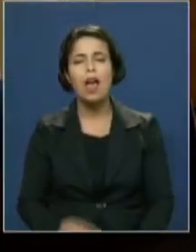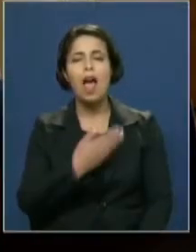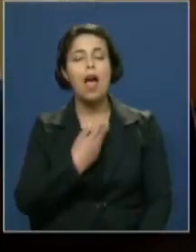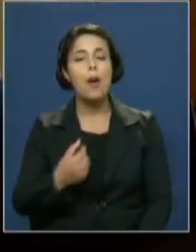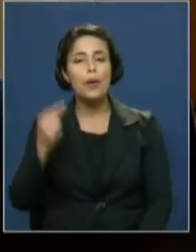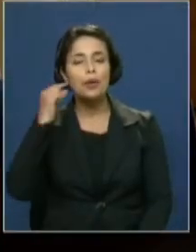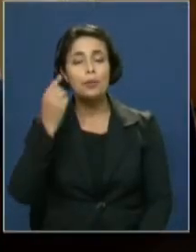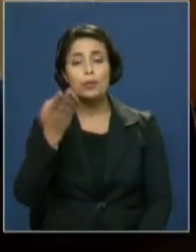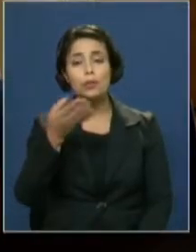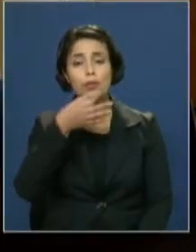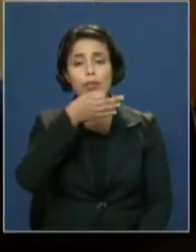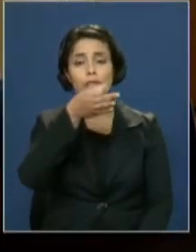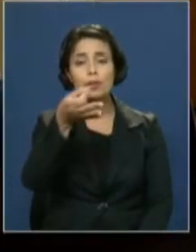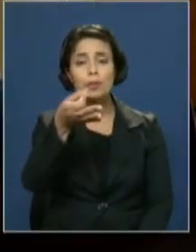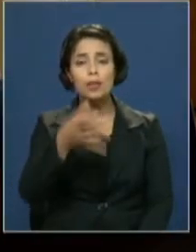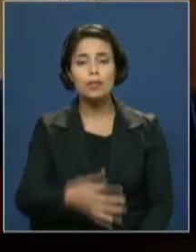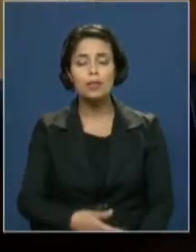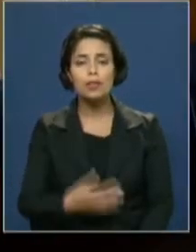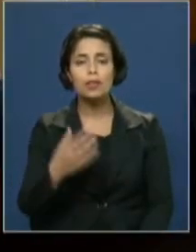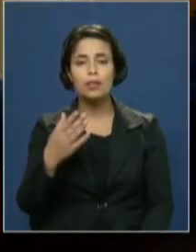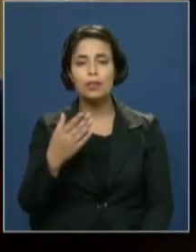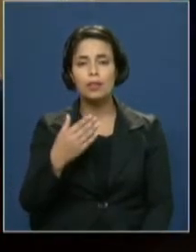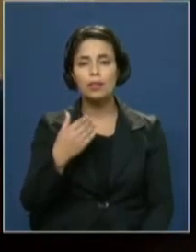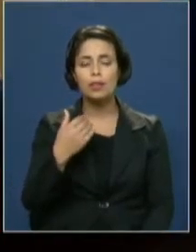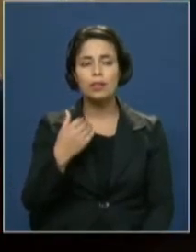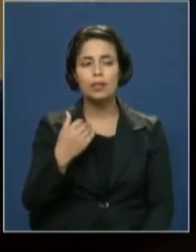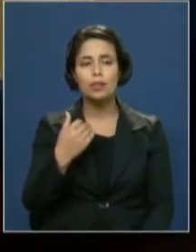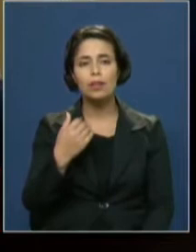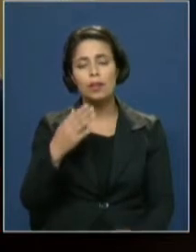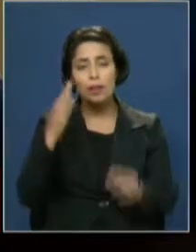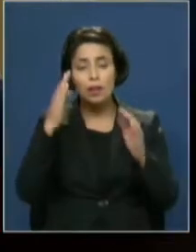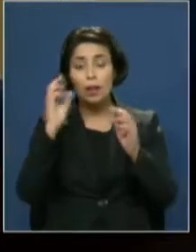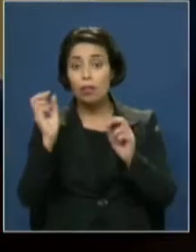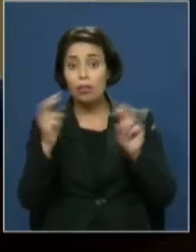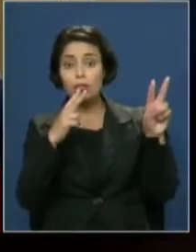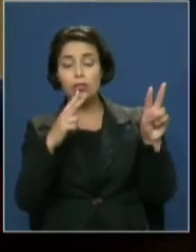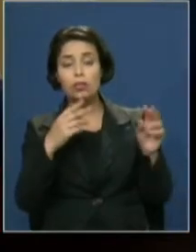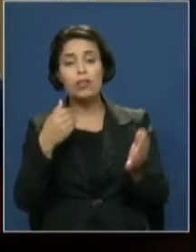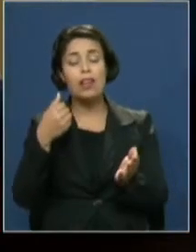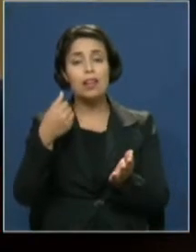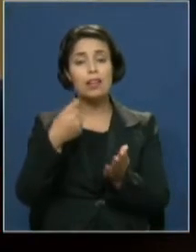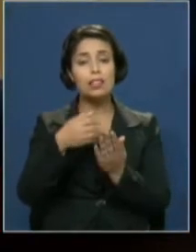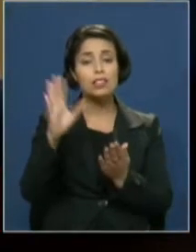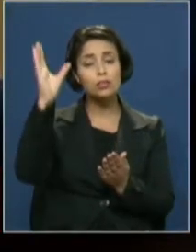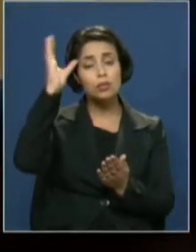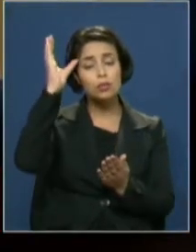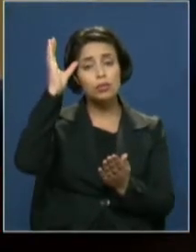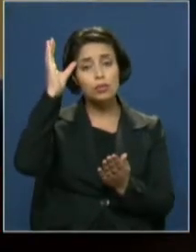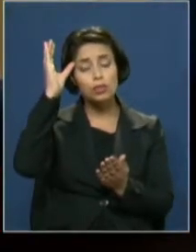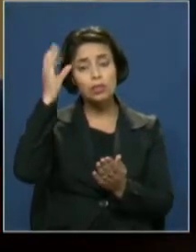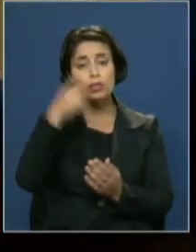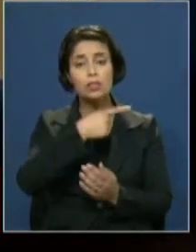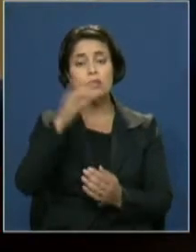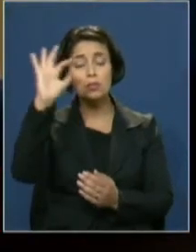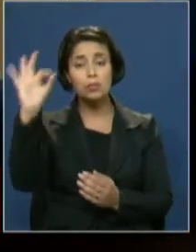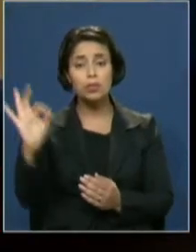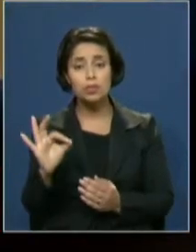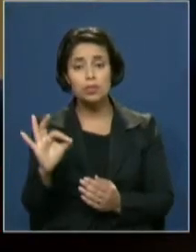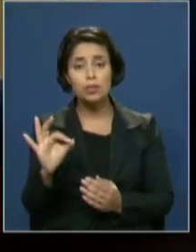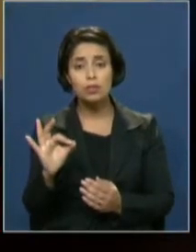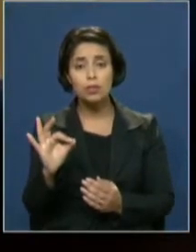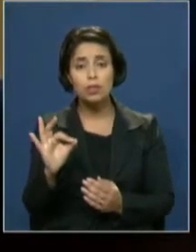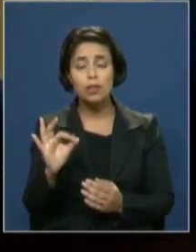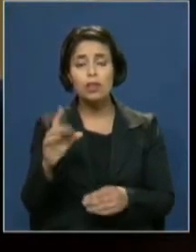Presidenta, por su intermedio, llama la atención la objeción de conciencia del 100% de